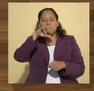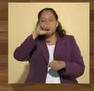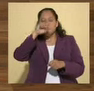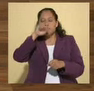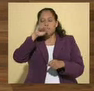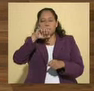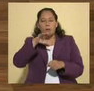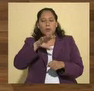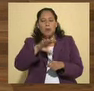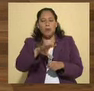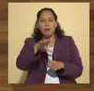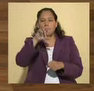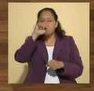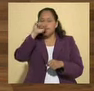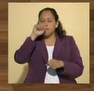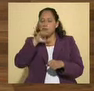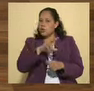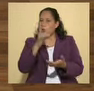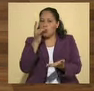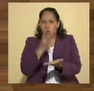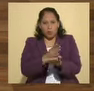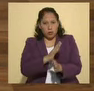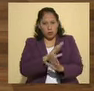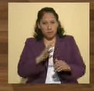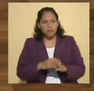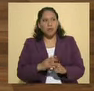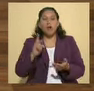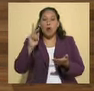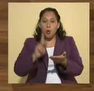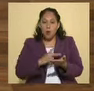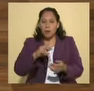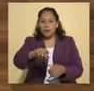nada, ¿ok? Entonces voy a jalar aire otra vez.